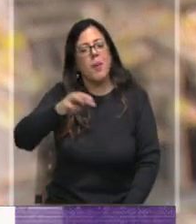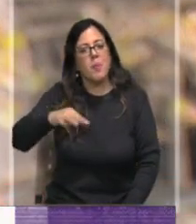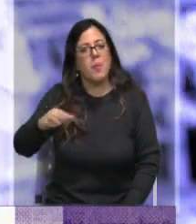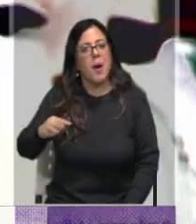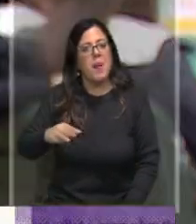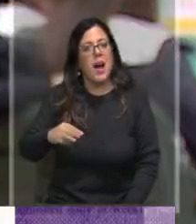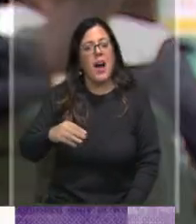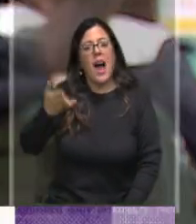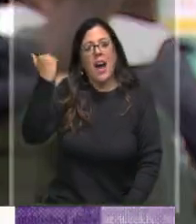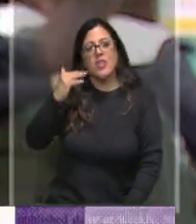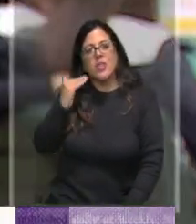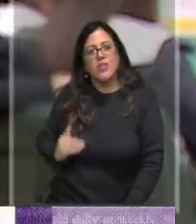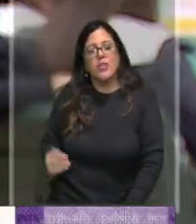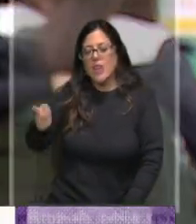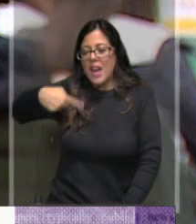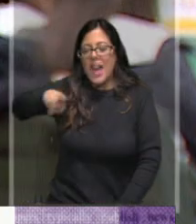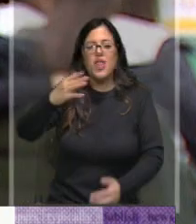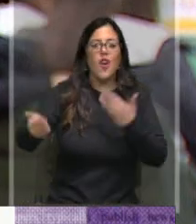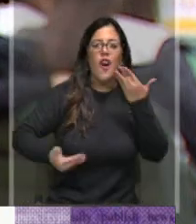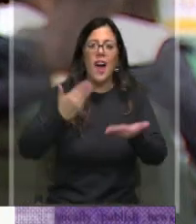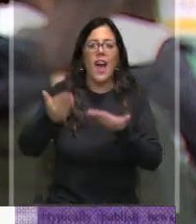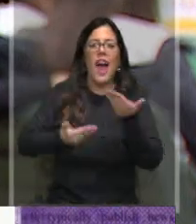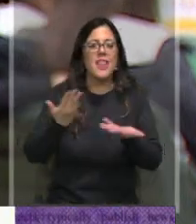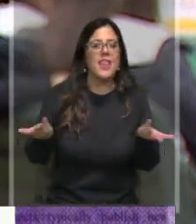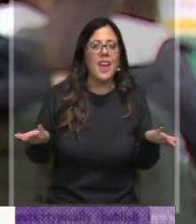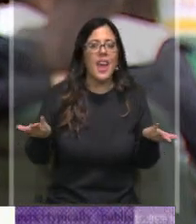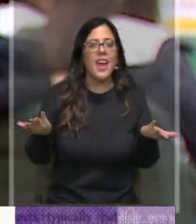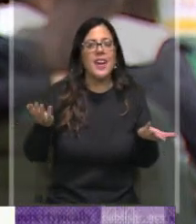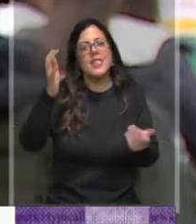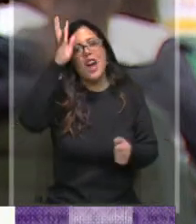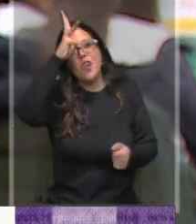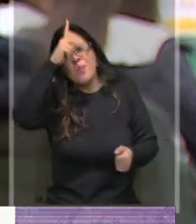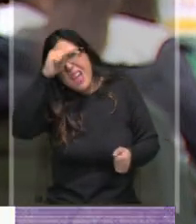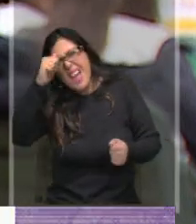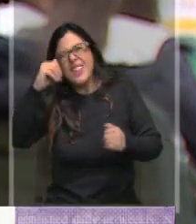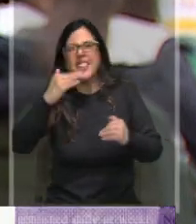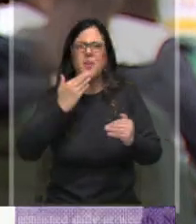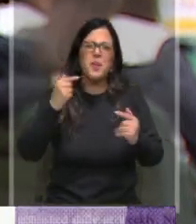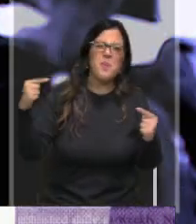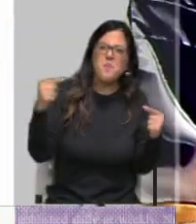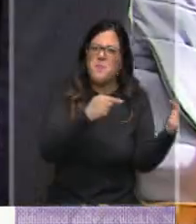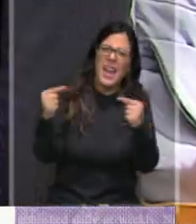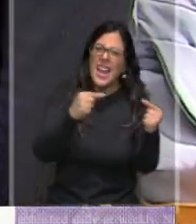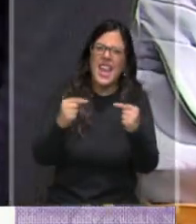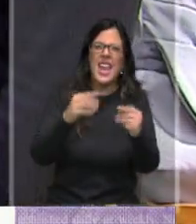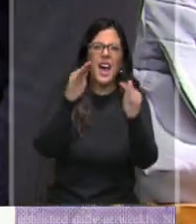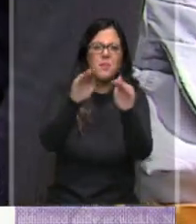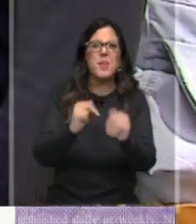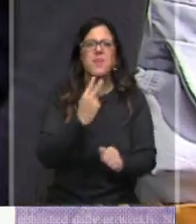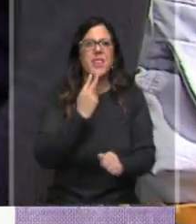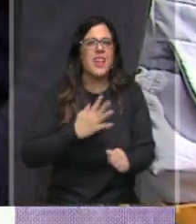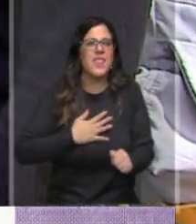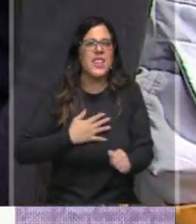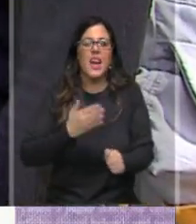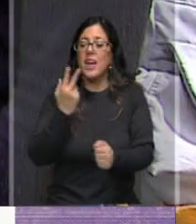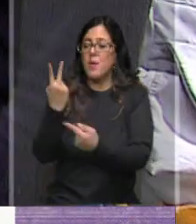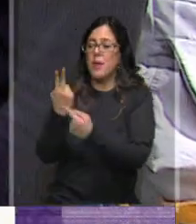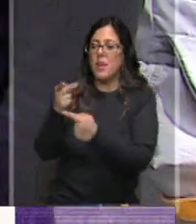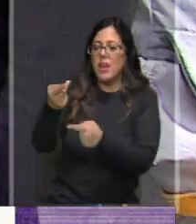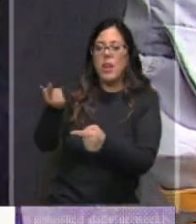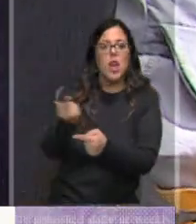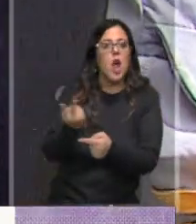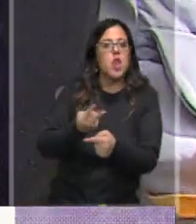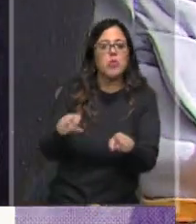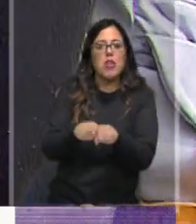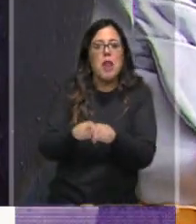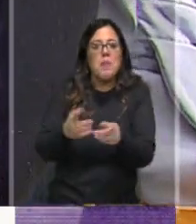mi infancia. Y ellos cantan música romántica, entre pelea y romántica, es como la vida que tiene uno. Cantan canciones de pareja siendo que son hermanos.